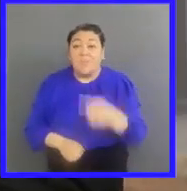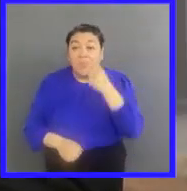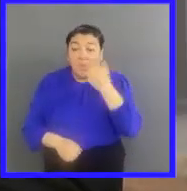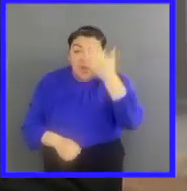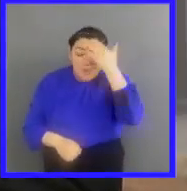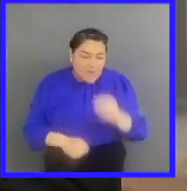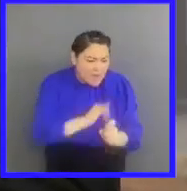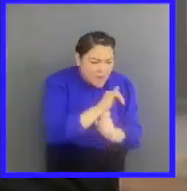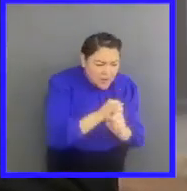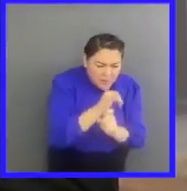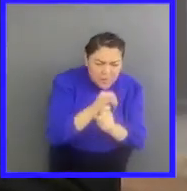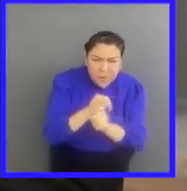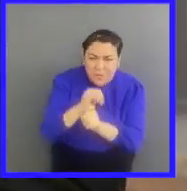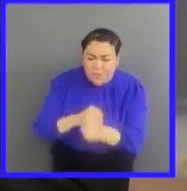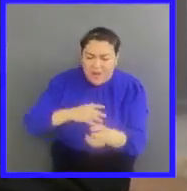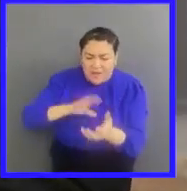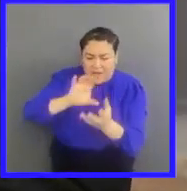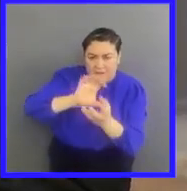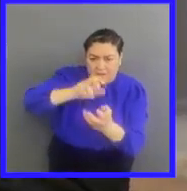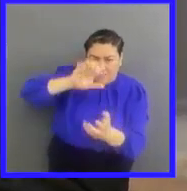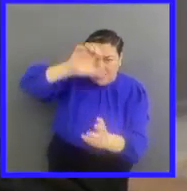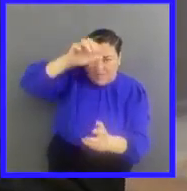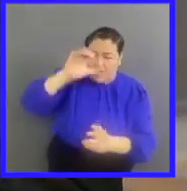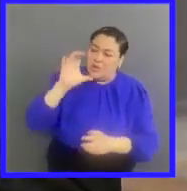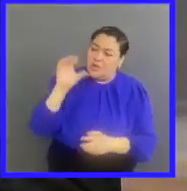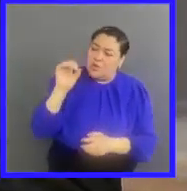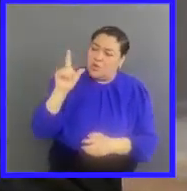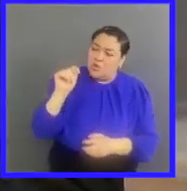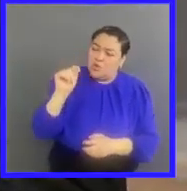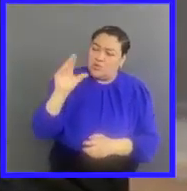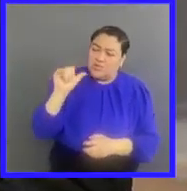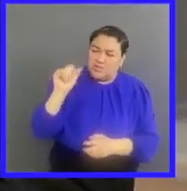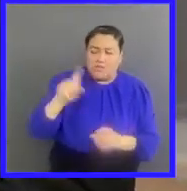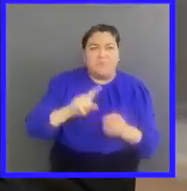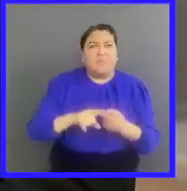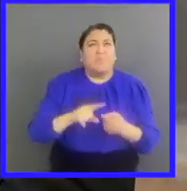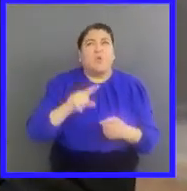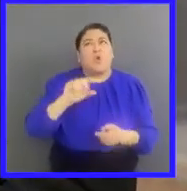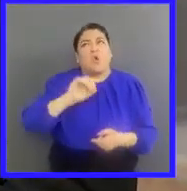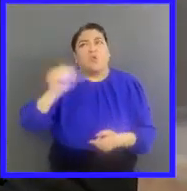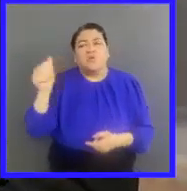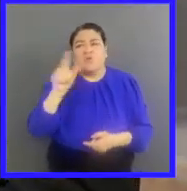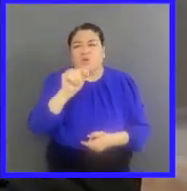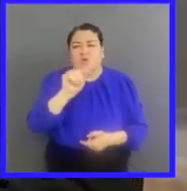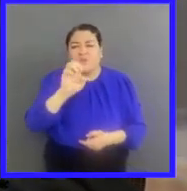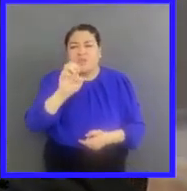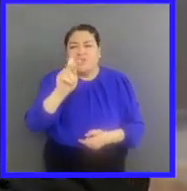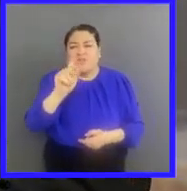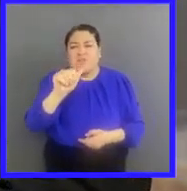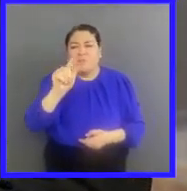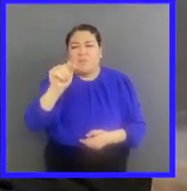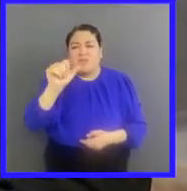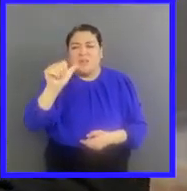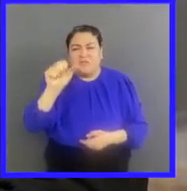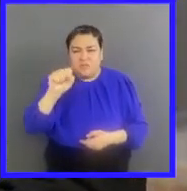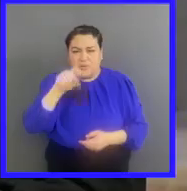como el Coscatzin o el Tepeyastloc, que abordan diferentes